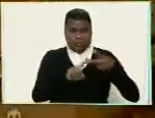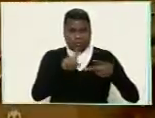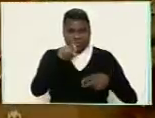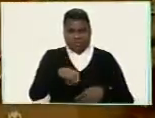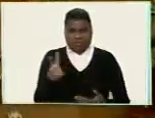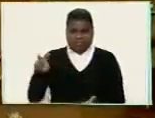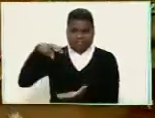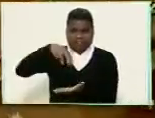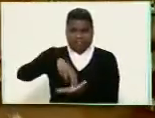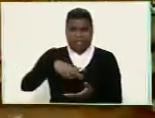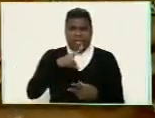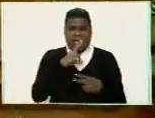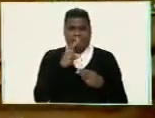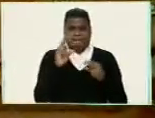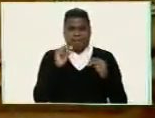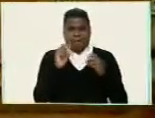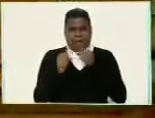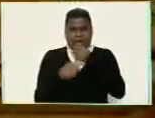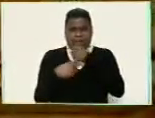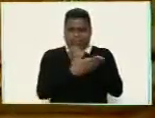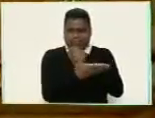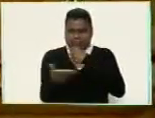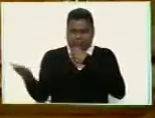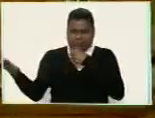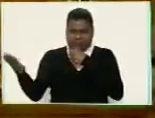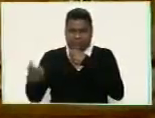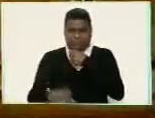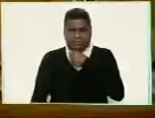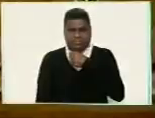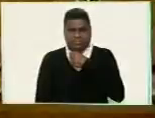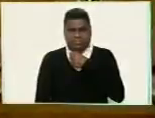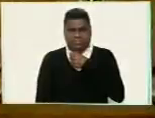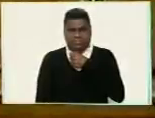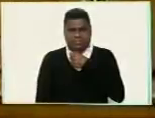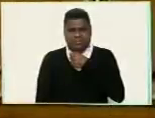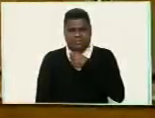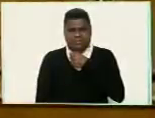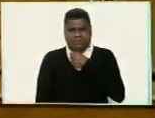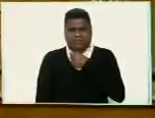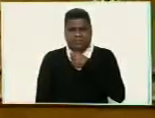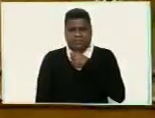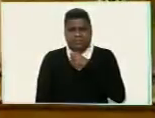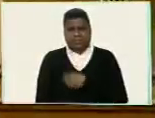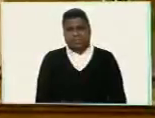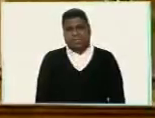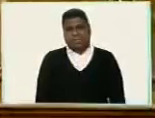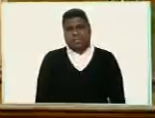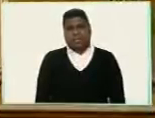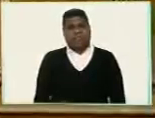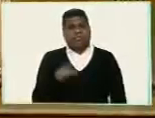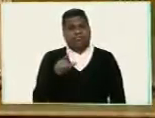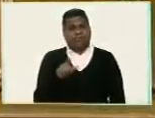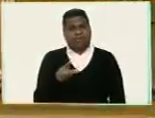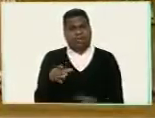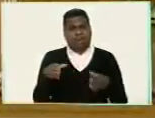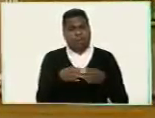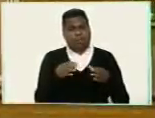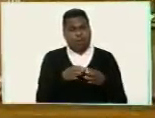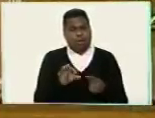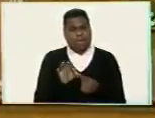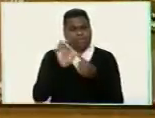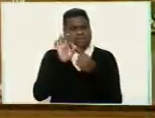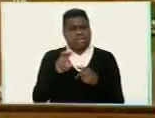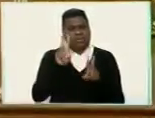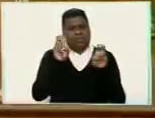esta espectacular tribuna de oradores en una sesión importante, porque a partir de hoy es el